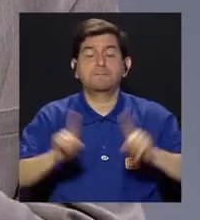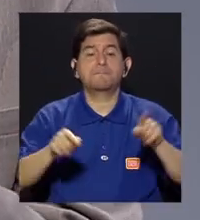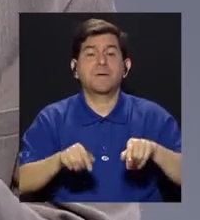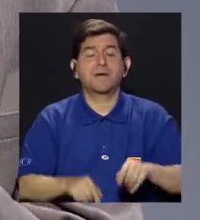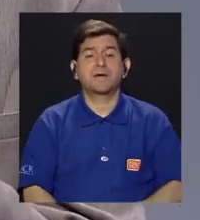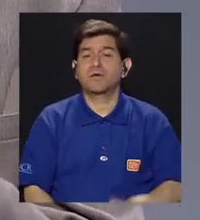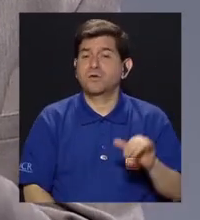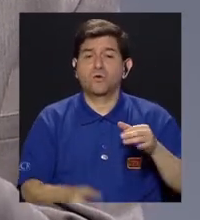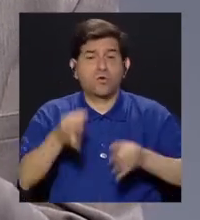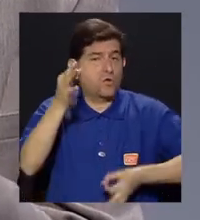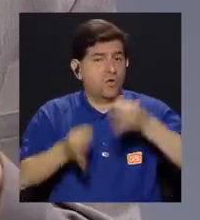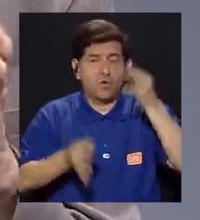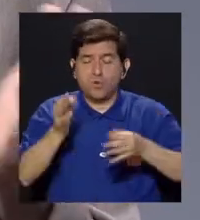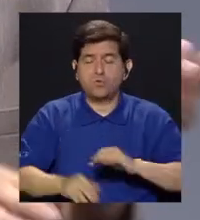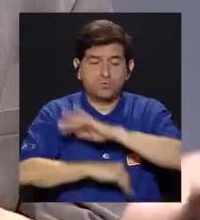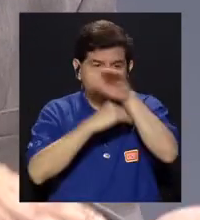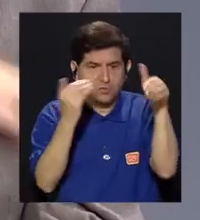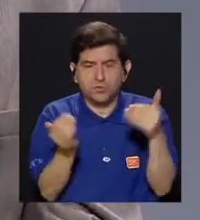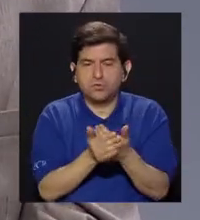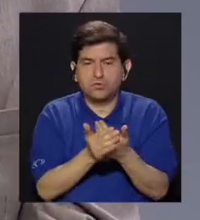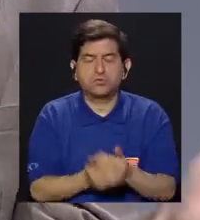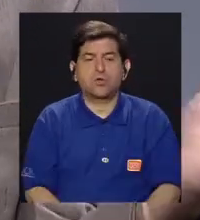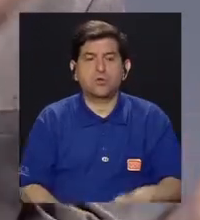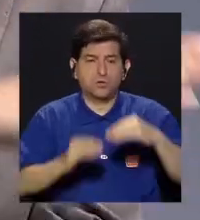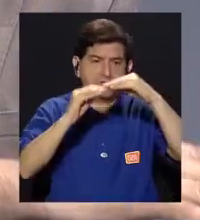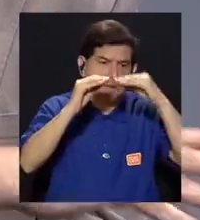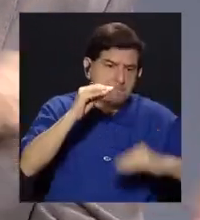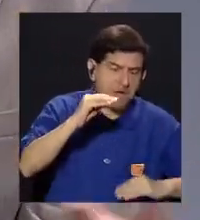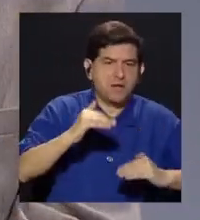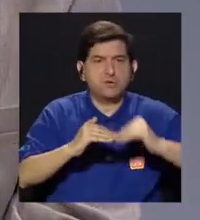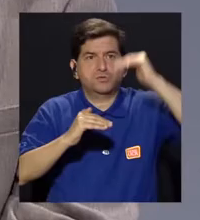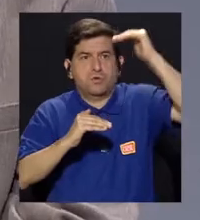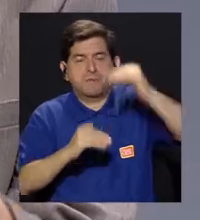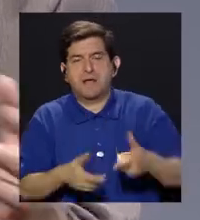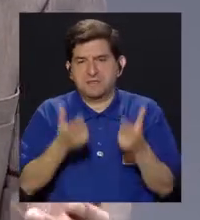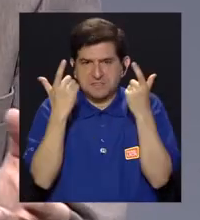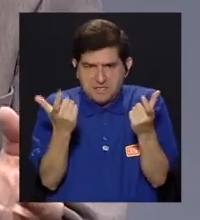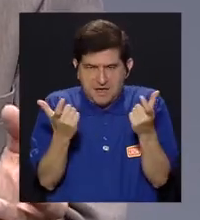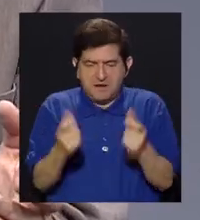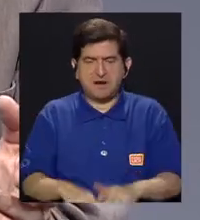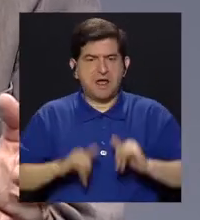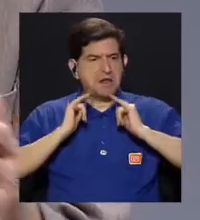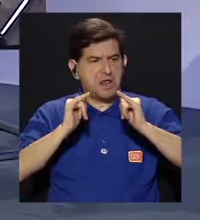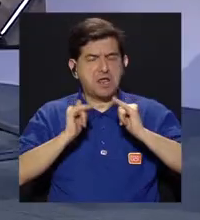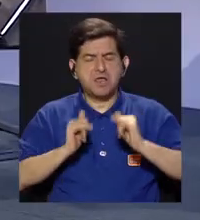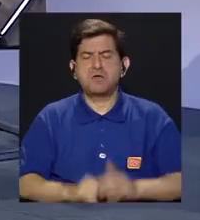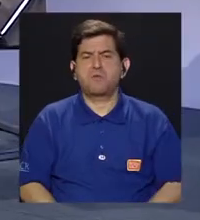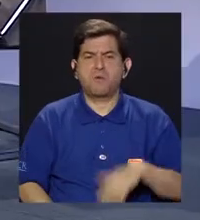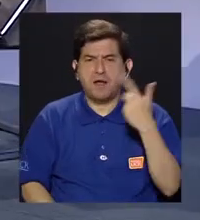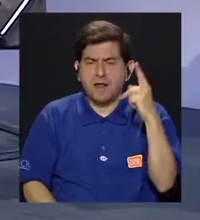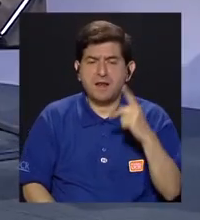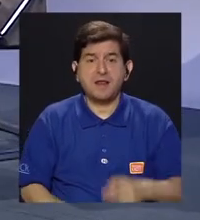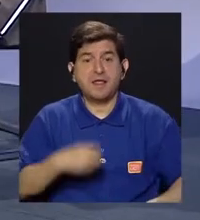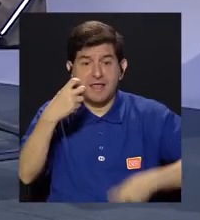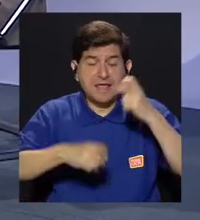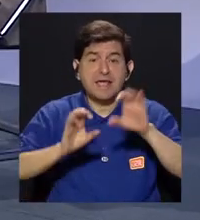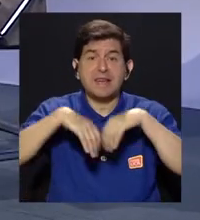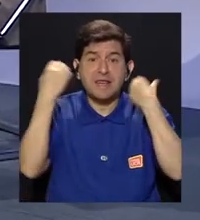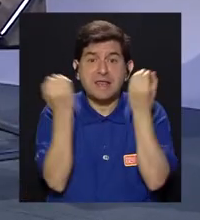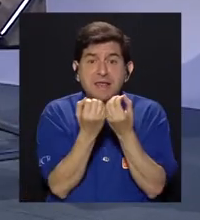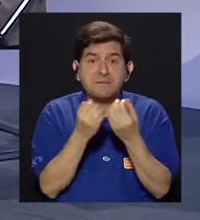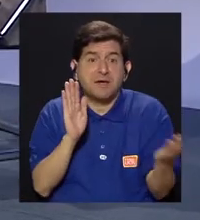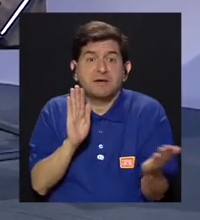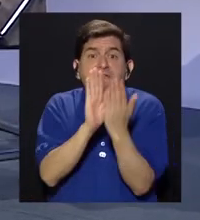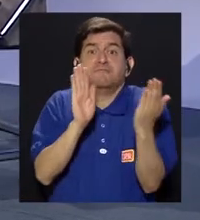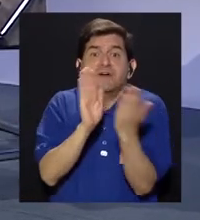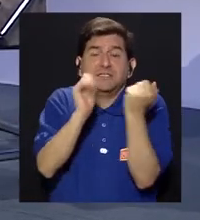pero tampoco es justo que se expongan a todos los que ganan menos y lo que se ganan más por igual y los ex pongamos al crimen organizado